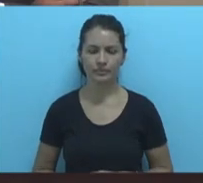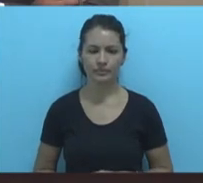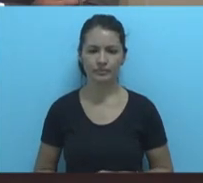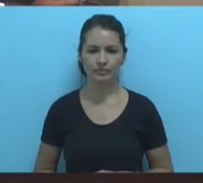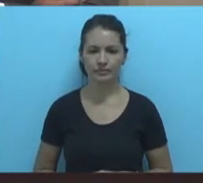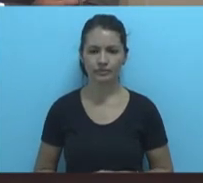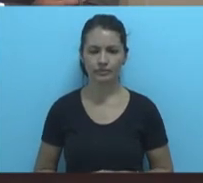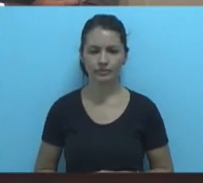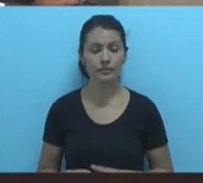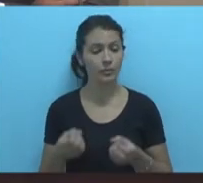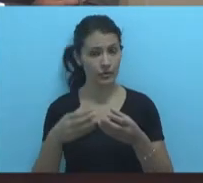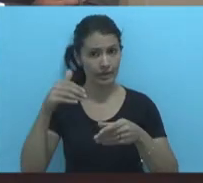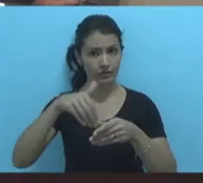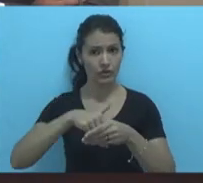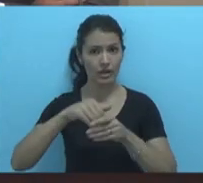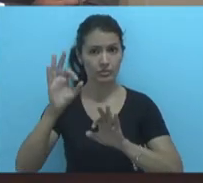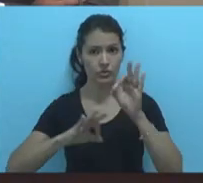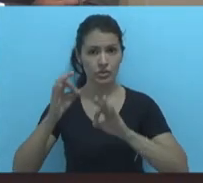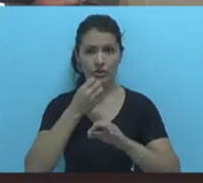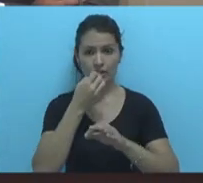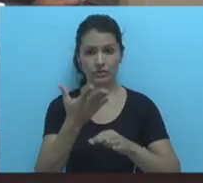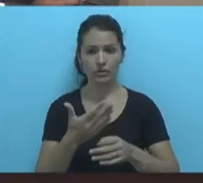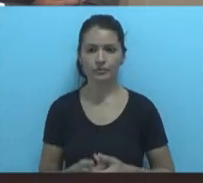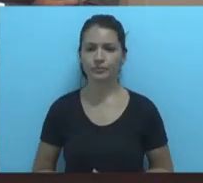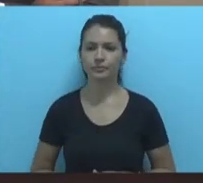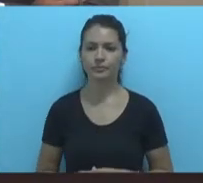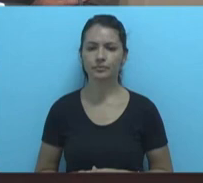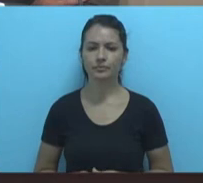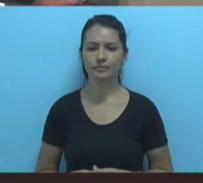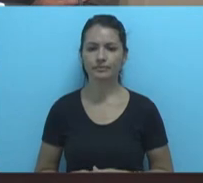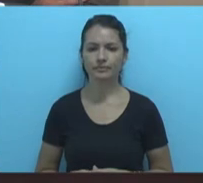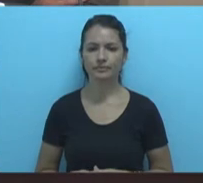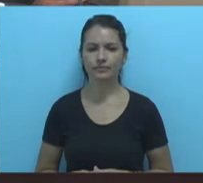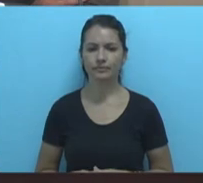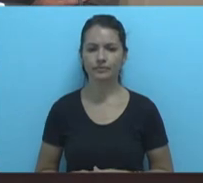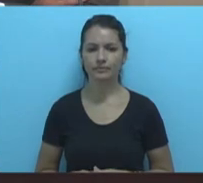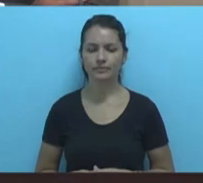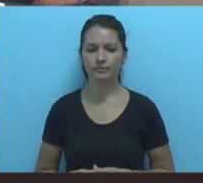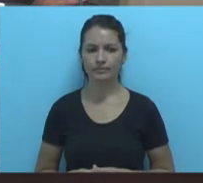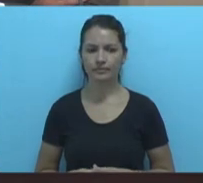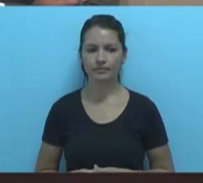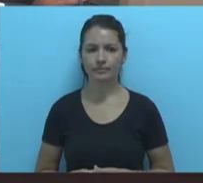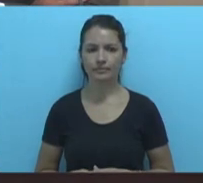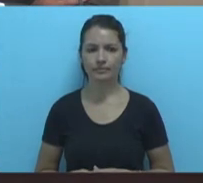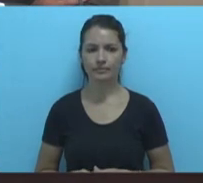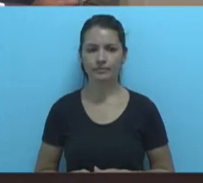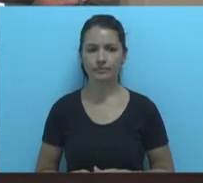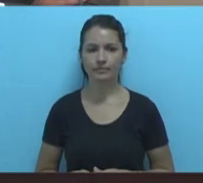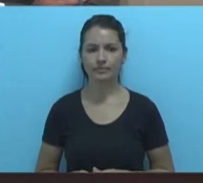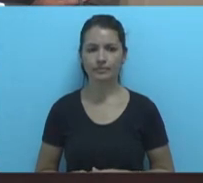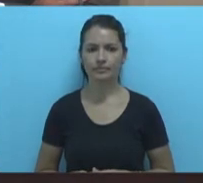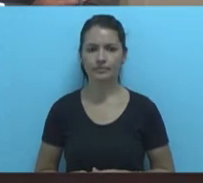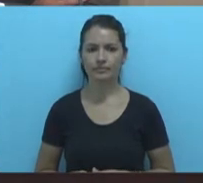Voy a poner a consideración el proyecto de declaración. Tomando en cuenta los votos negativos manifestados por los